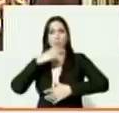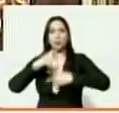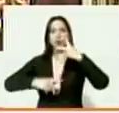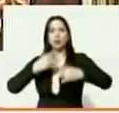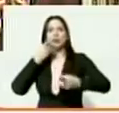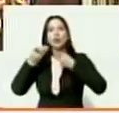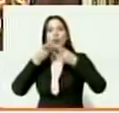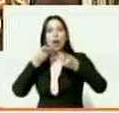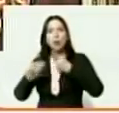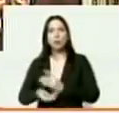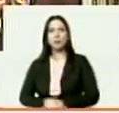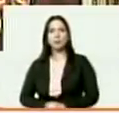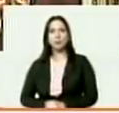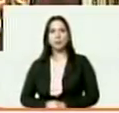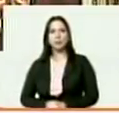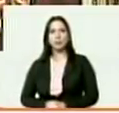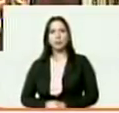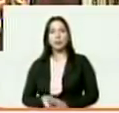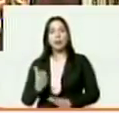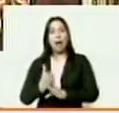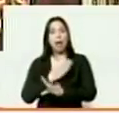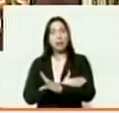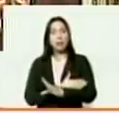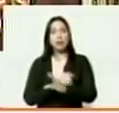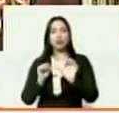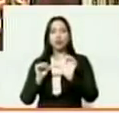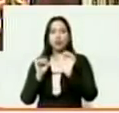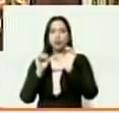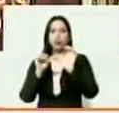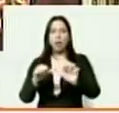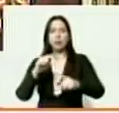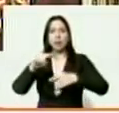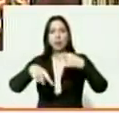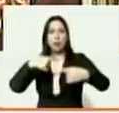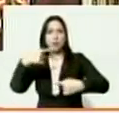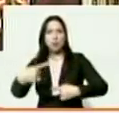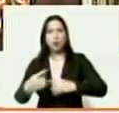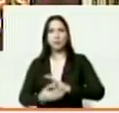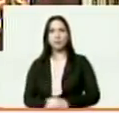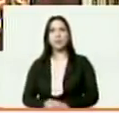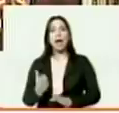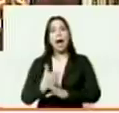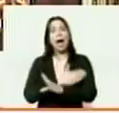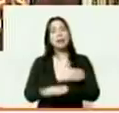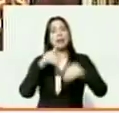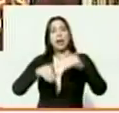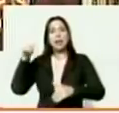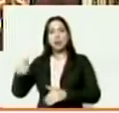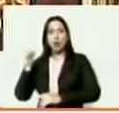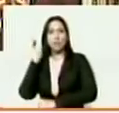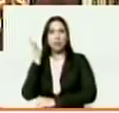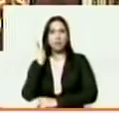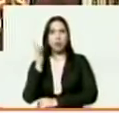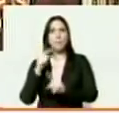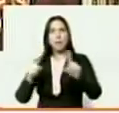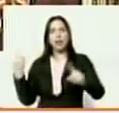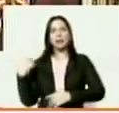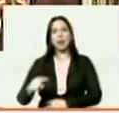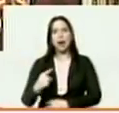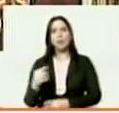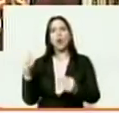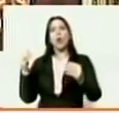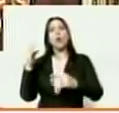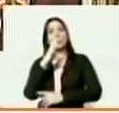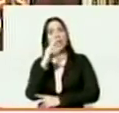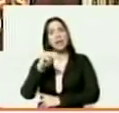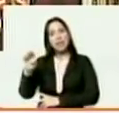diálogo antes, durante y después. Antes de las elecciones parlamentarias, para que tengamos un Consejo